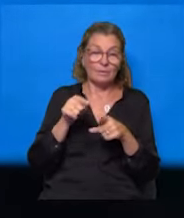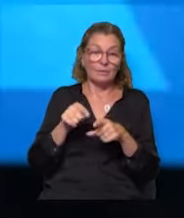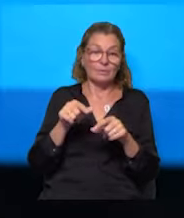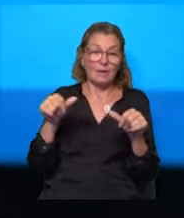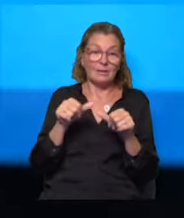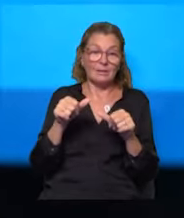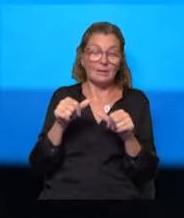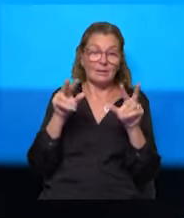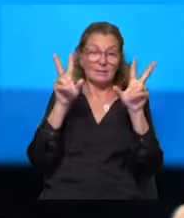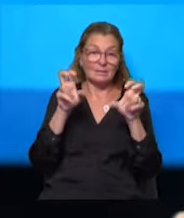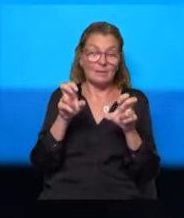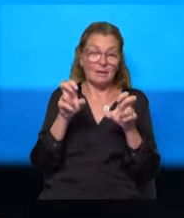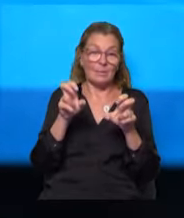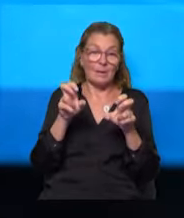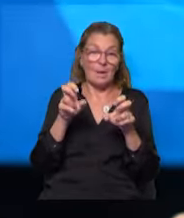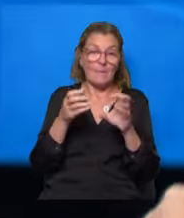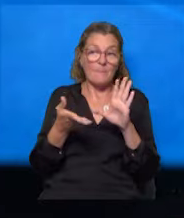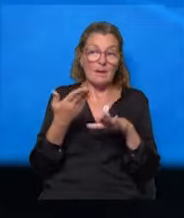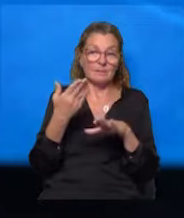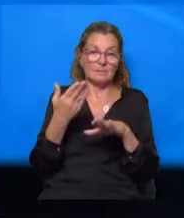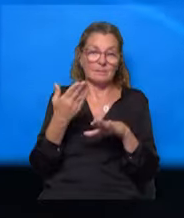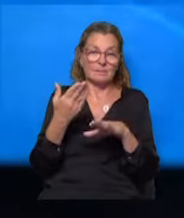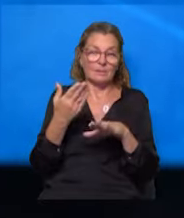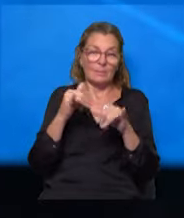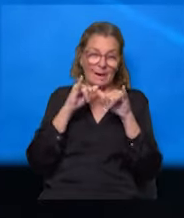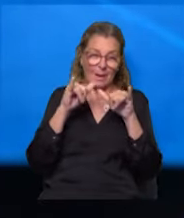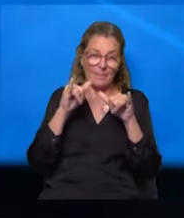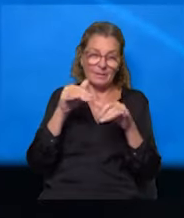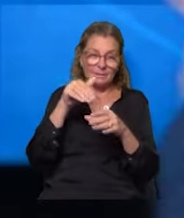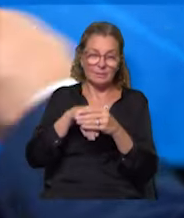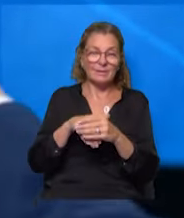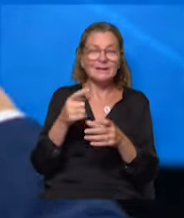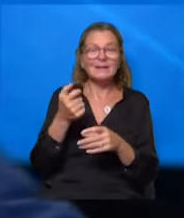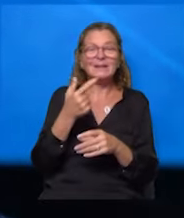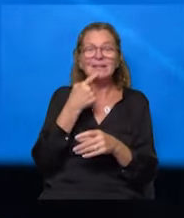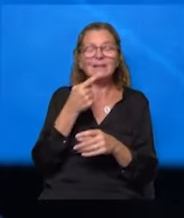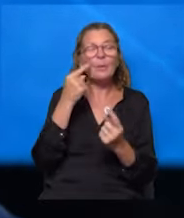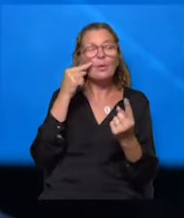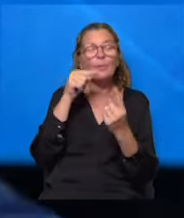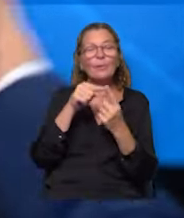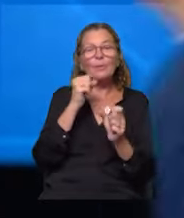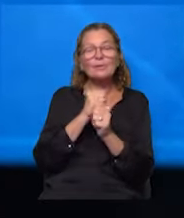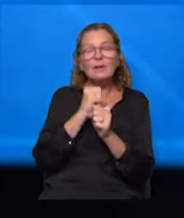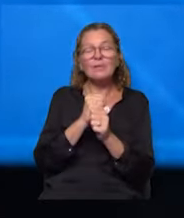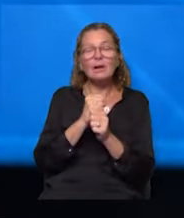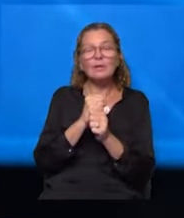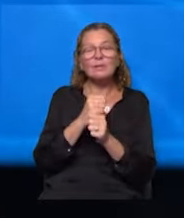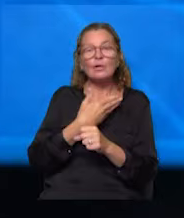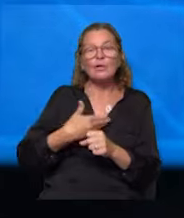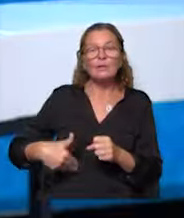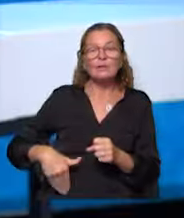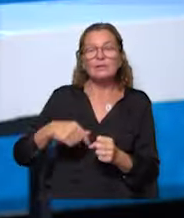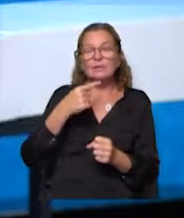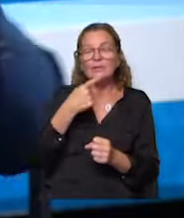ese tema lo tratemos con más madurez durante la campaña electoral mencionabas recién de poner el foco en el empleo no ahora desde el gobierno se